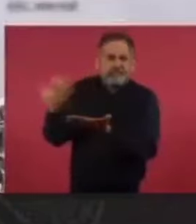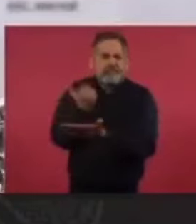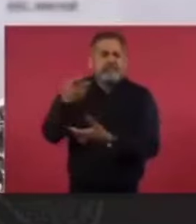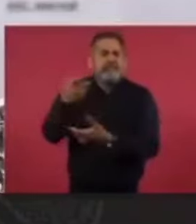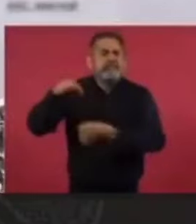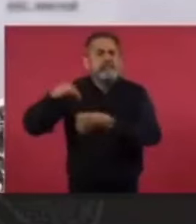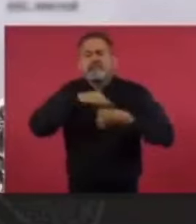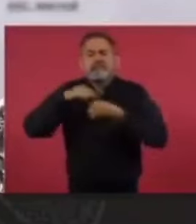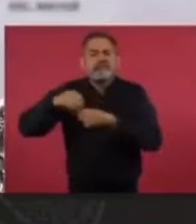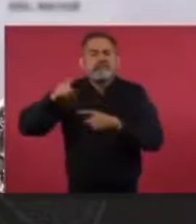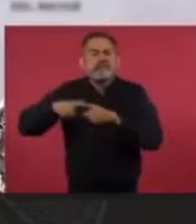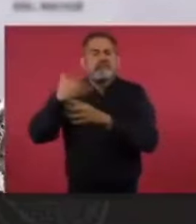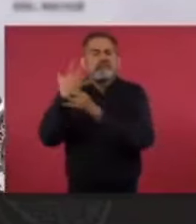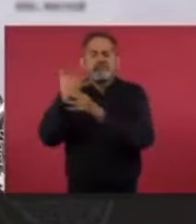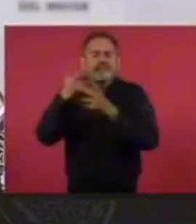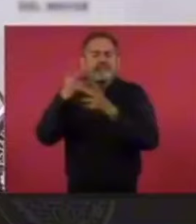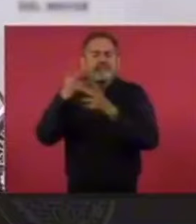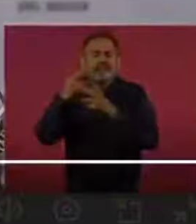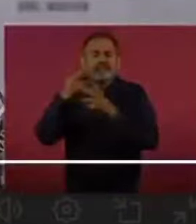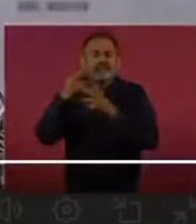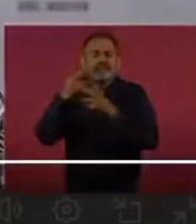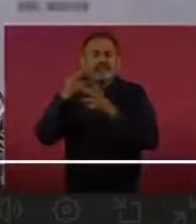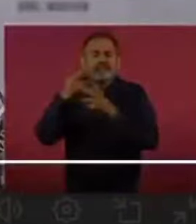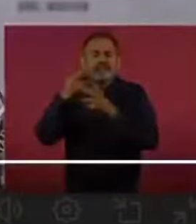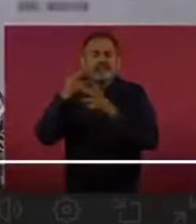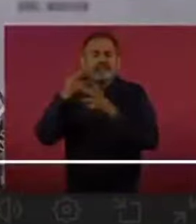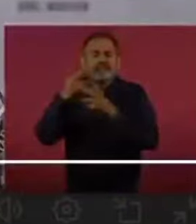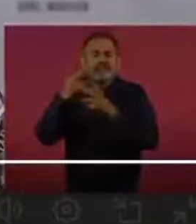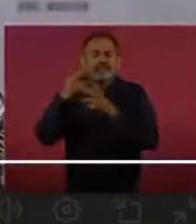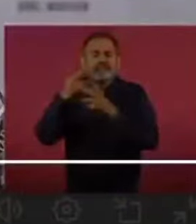de Venezuela.